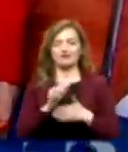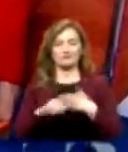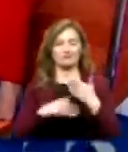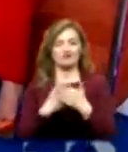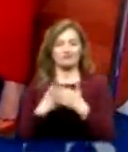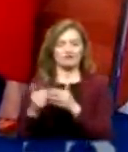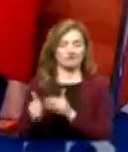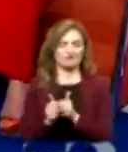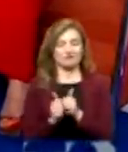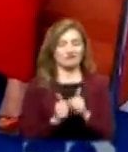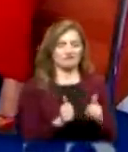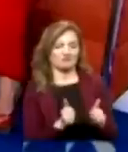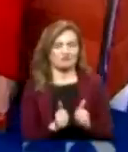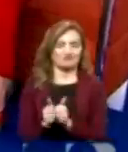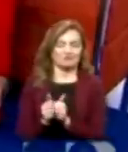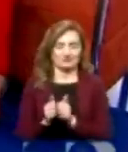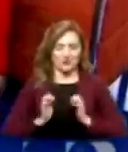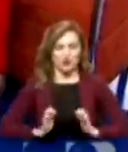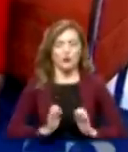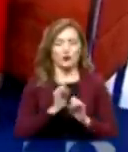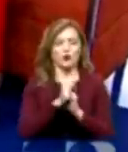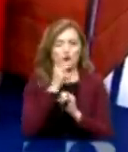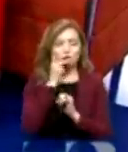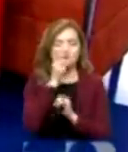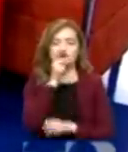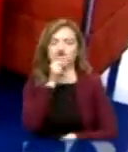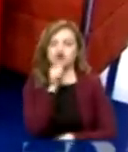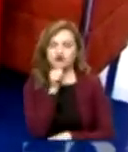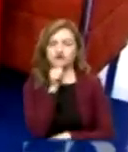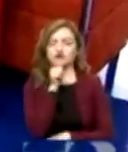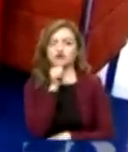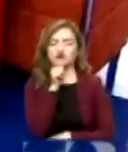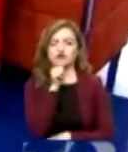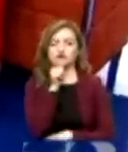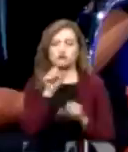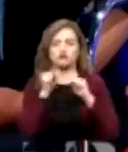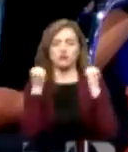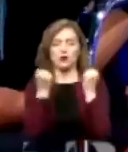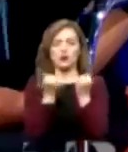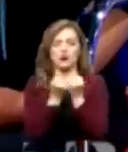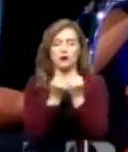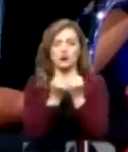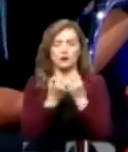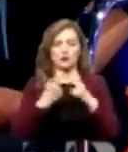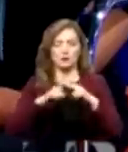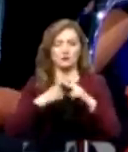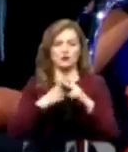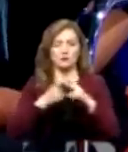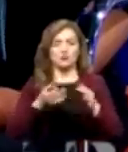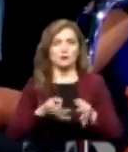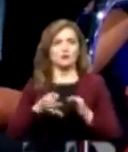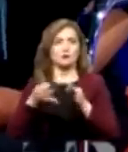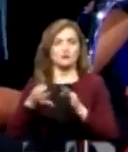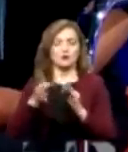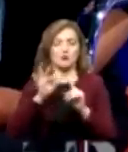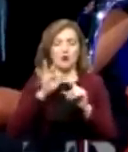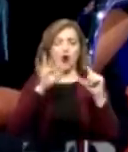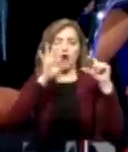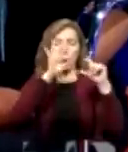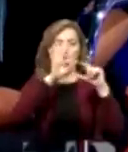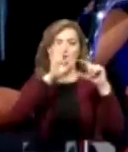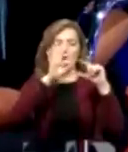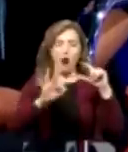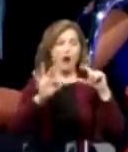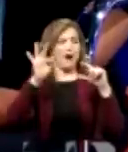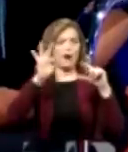aunar esfuerzos, todos, las instituciones públicas, las privadas y también la misma sociedad, ¿no? Empezar a ver mecanismos para reducir. Yo creo que